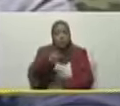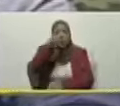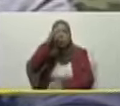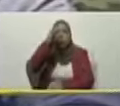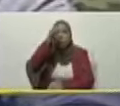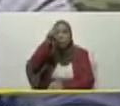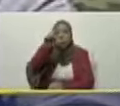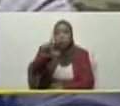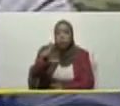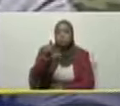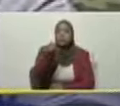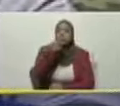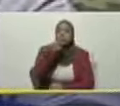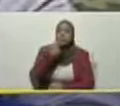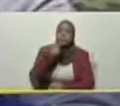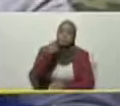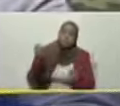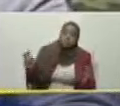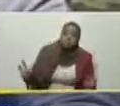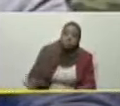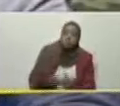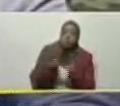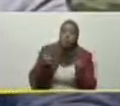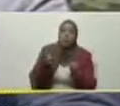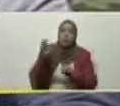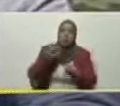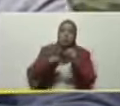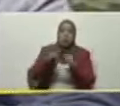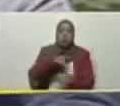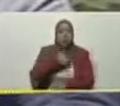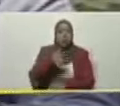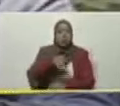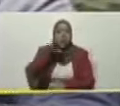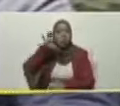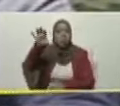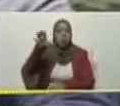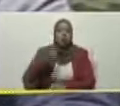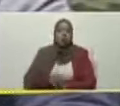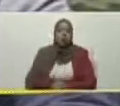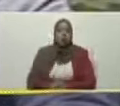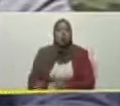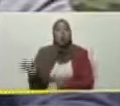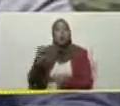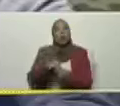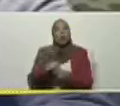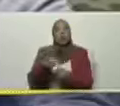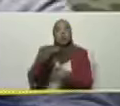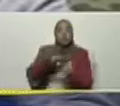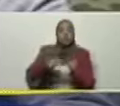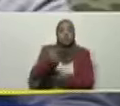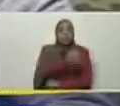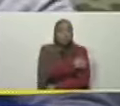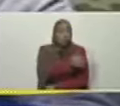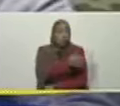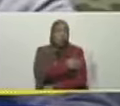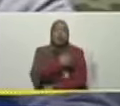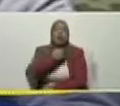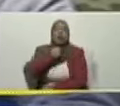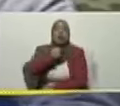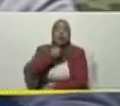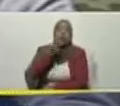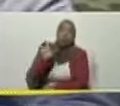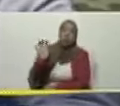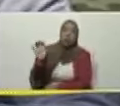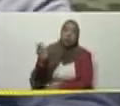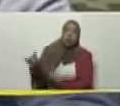valiente patriota. Han tratado de manipular una vez más la derecha apátrida que odia,